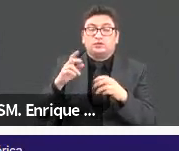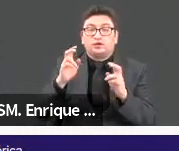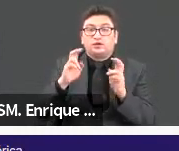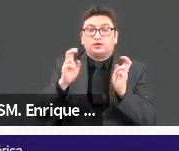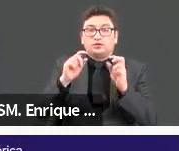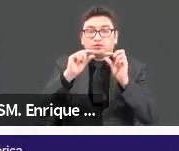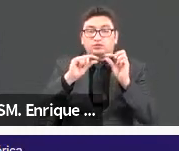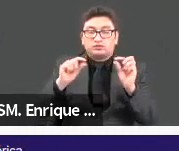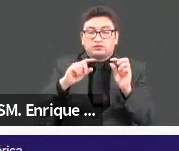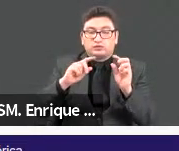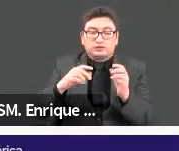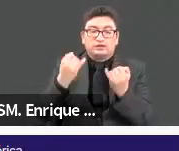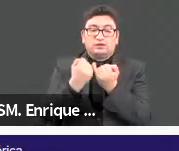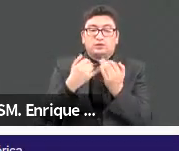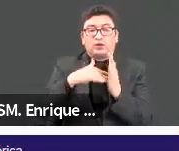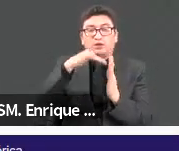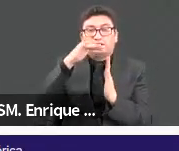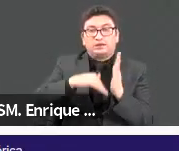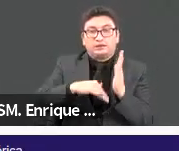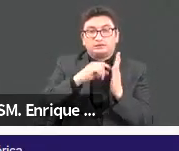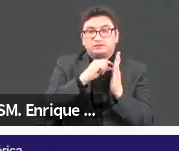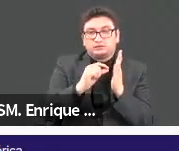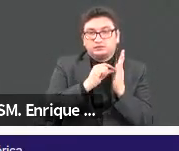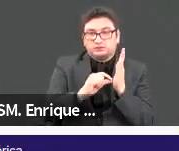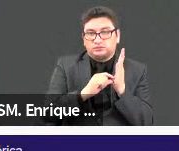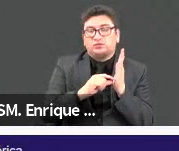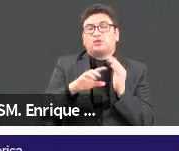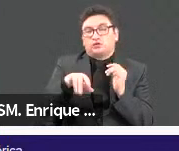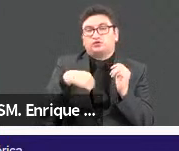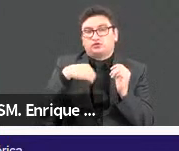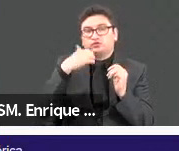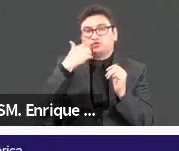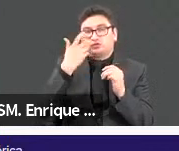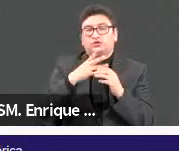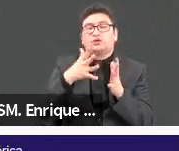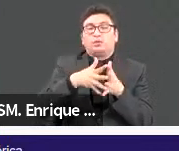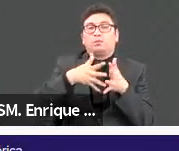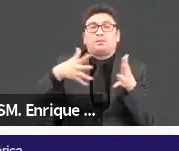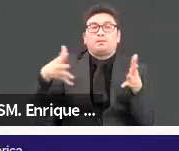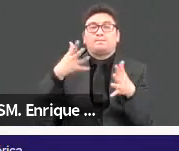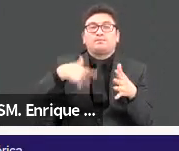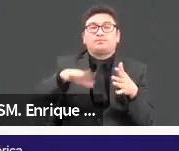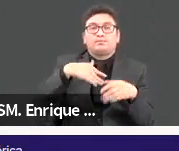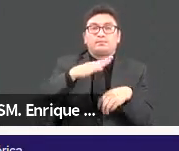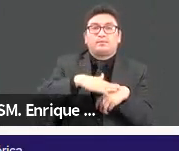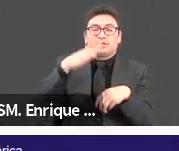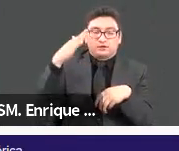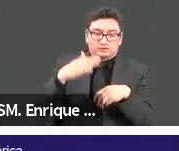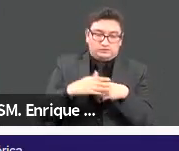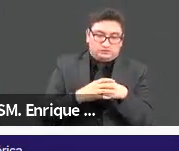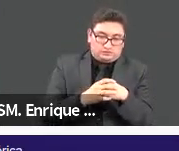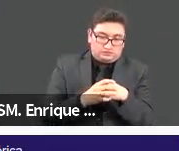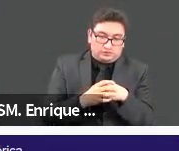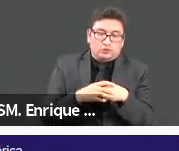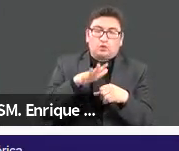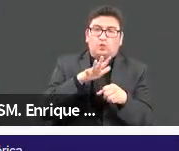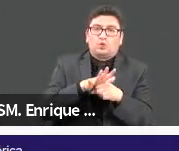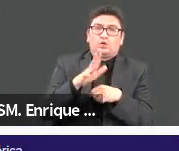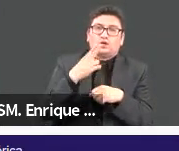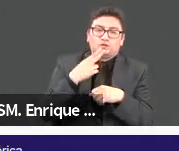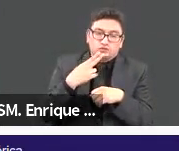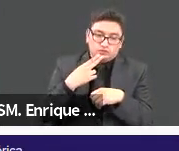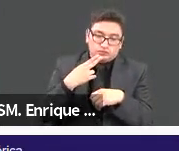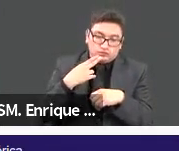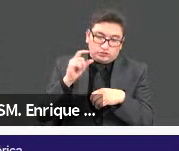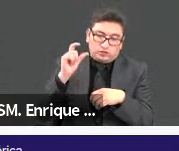subtítulo como en texto, porque aquí sí voy a ampliar mi búsqueda. ¿Qué operador lógico voy a usar? En este caso